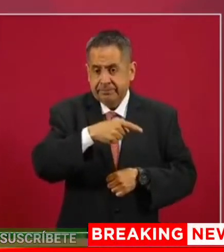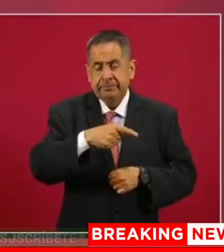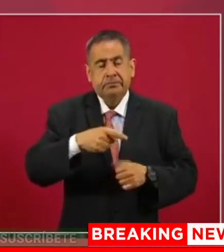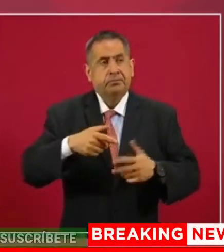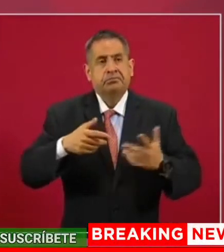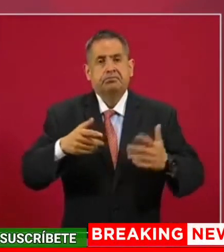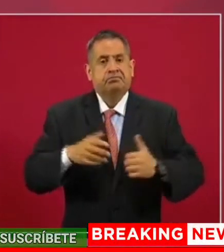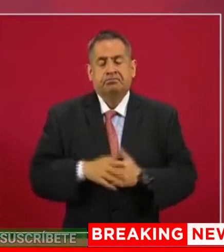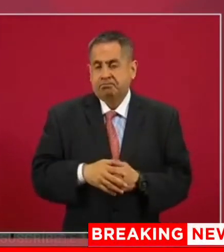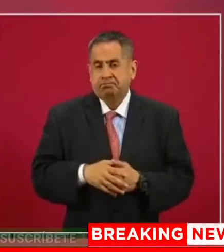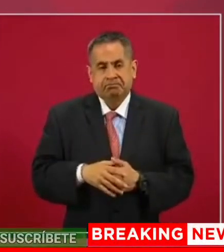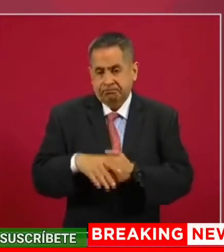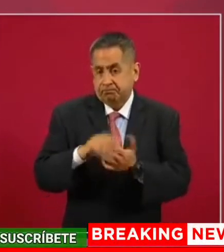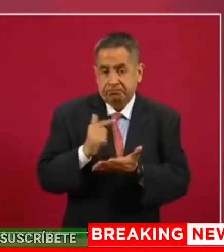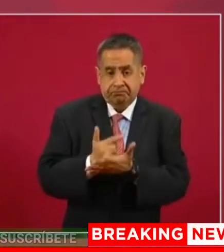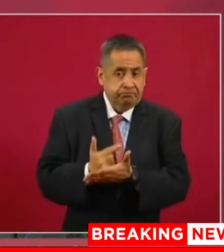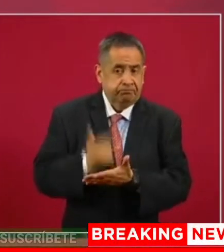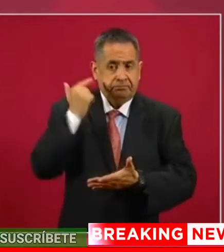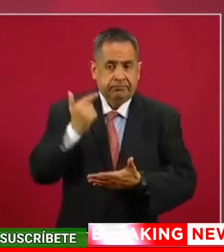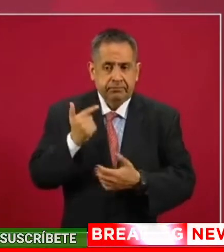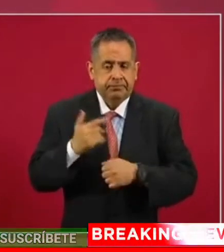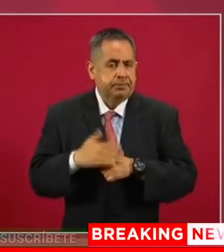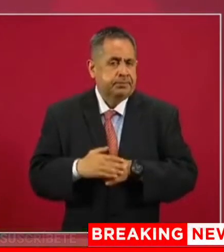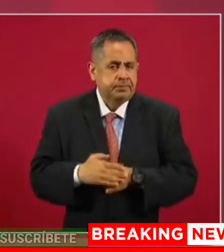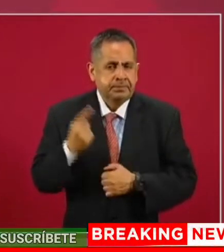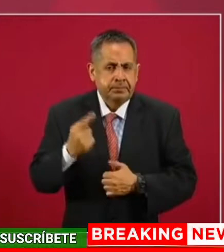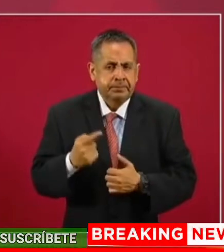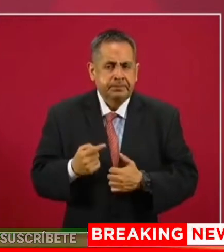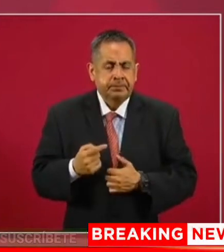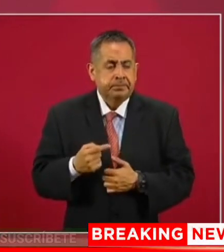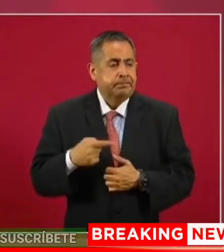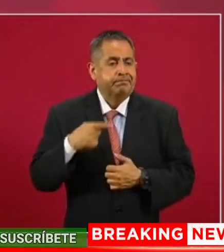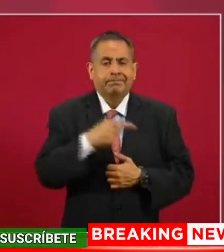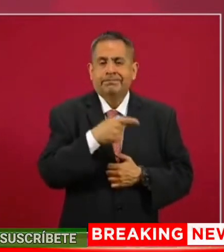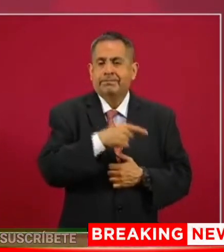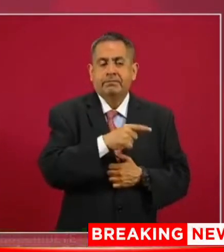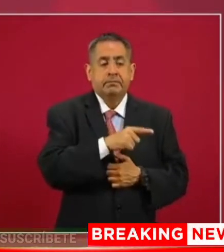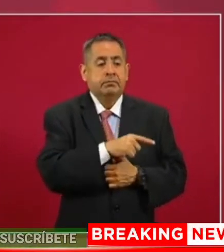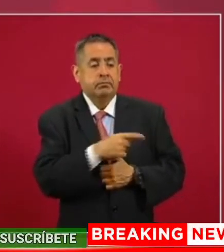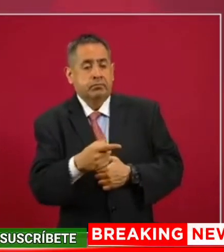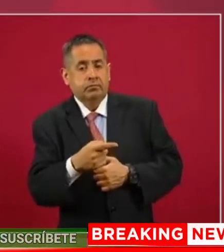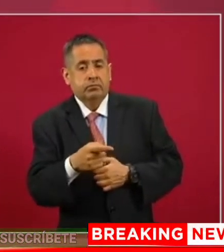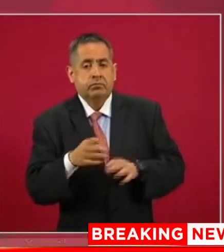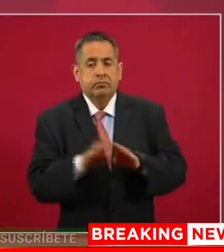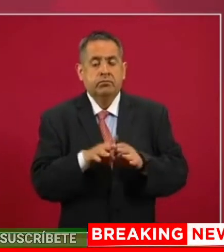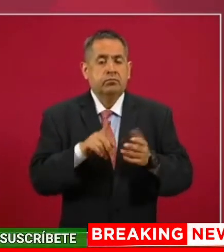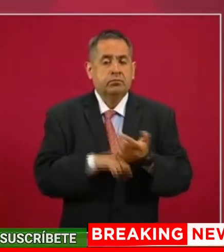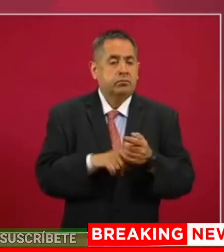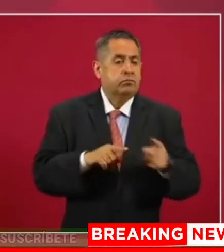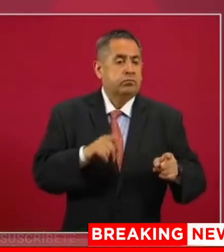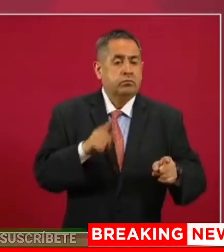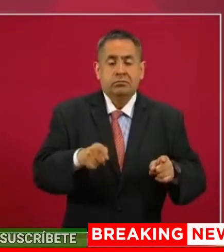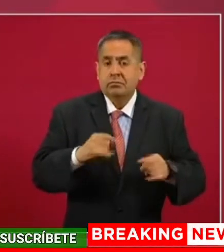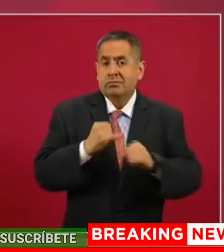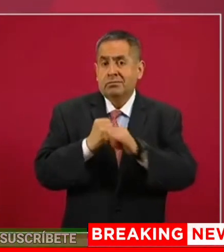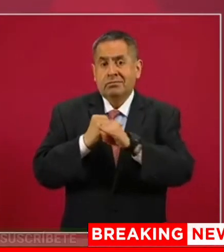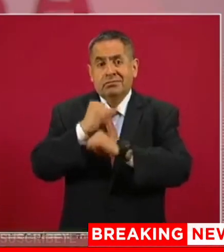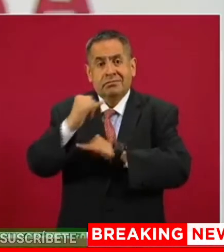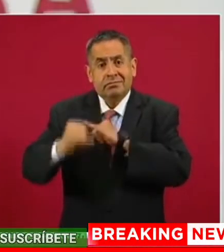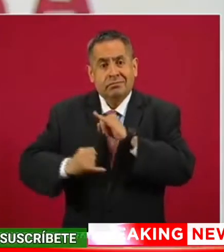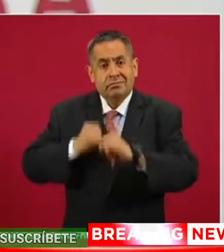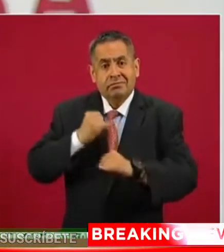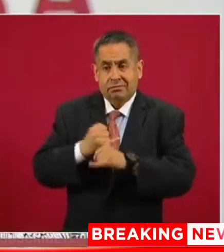muy grave porque se relaciona con un compromiso internacional.